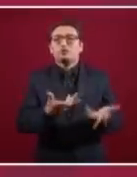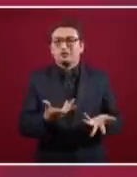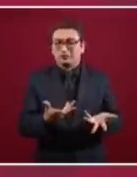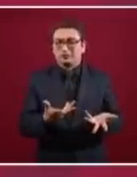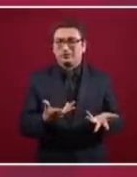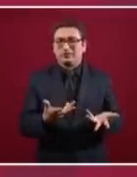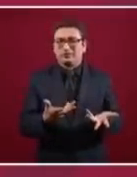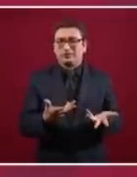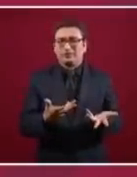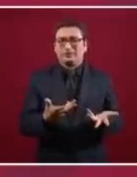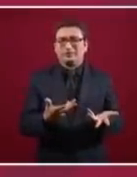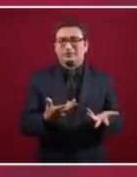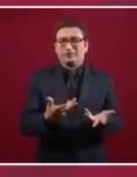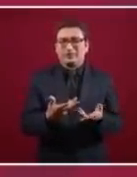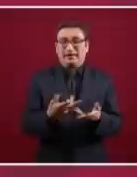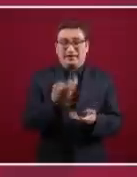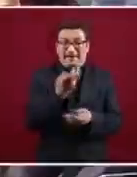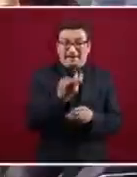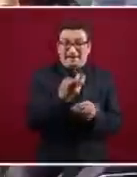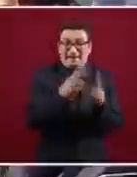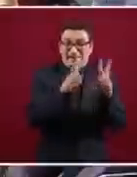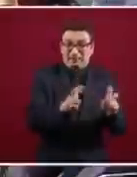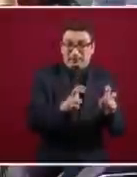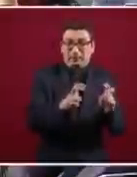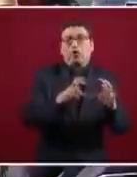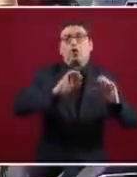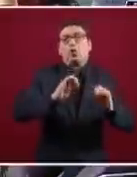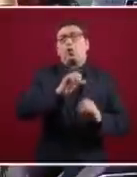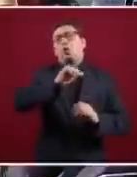en este asunto y en general